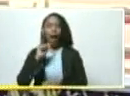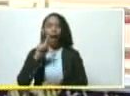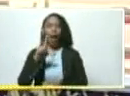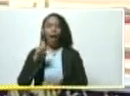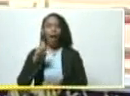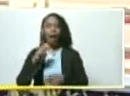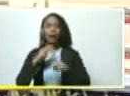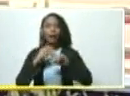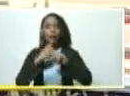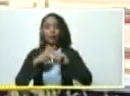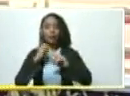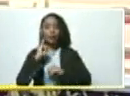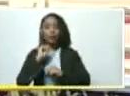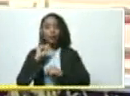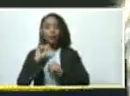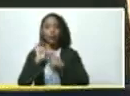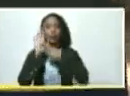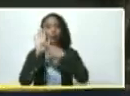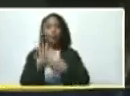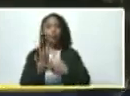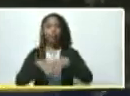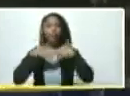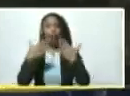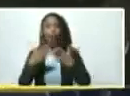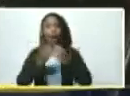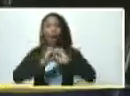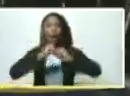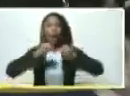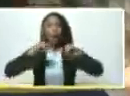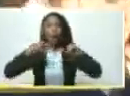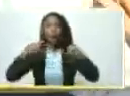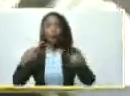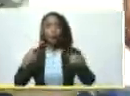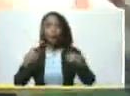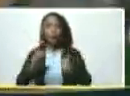Bonte, representante de la Organización